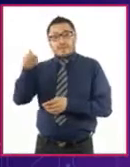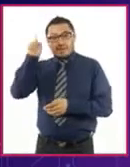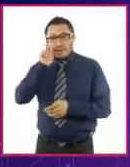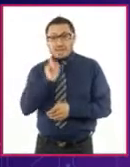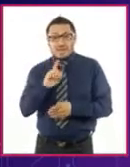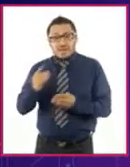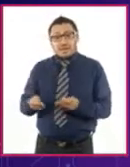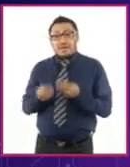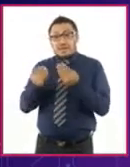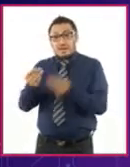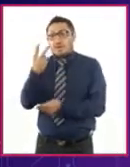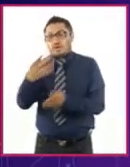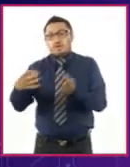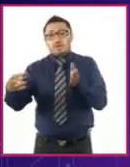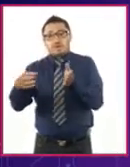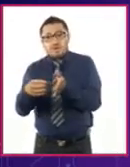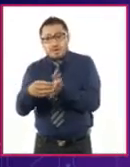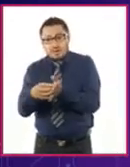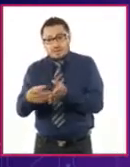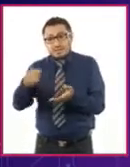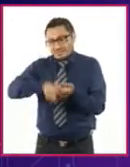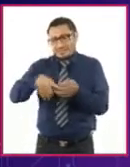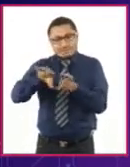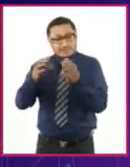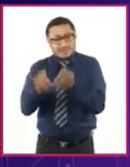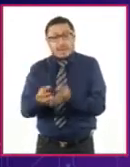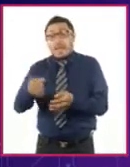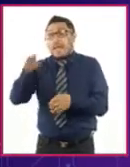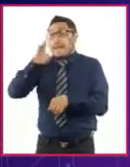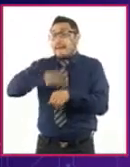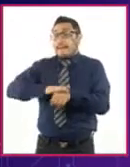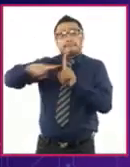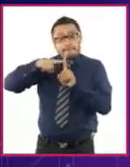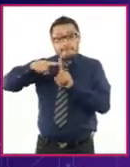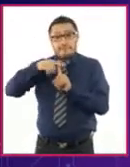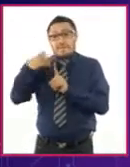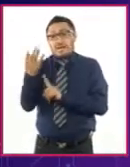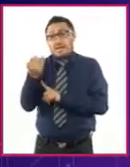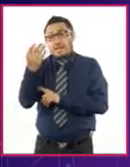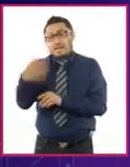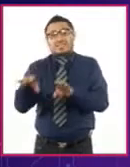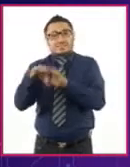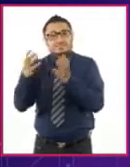2 cajas con pelotas de tenis más 9 pelotas sueltas.